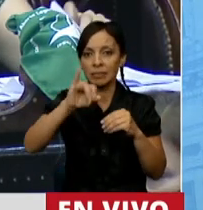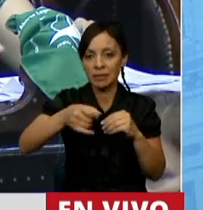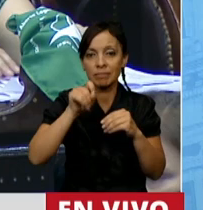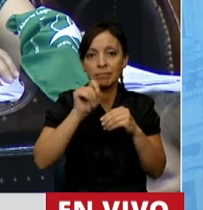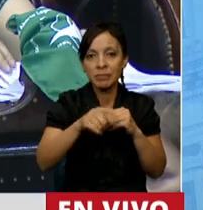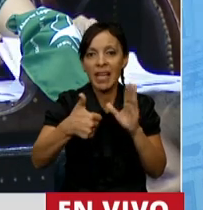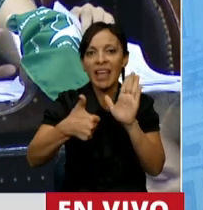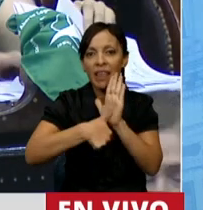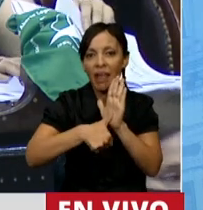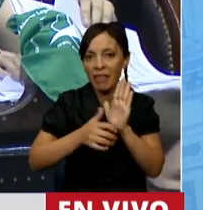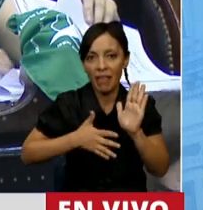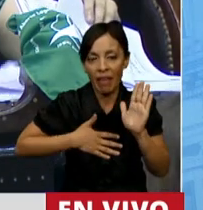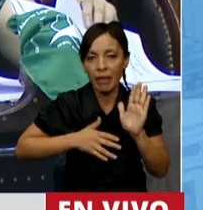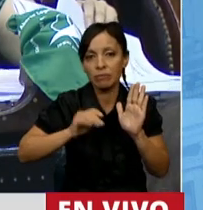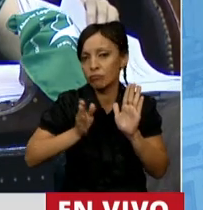nos va a acompañar